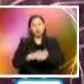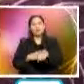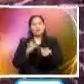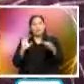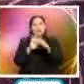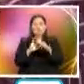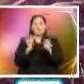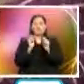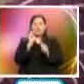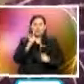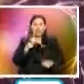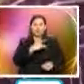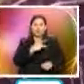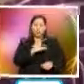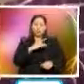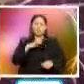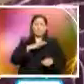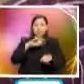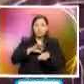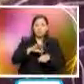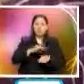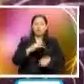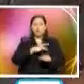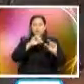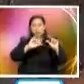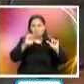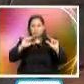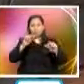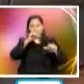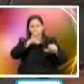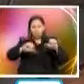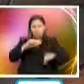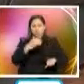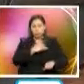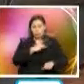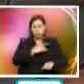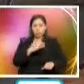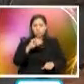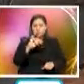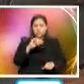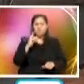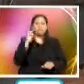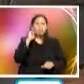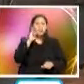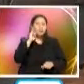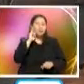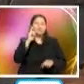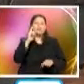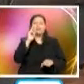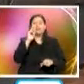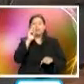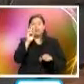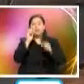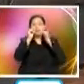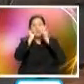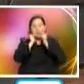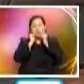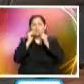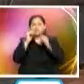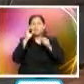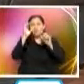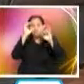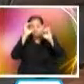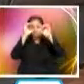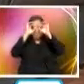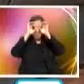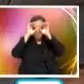corazoncito. Entonces ahí tenemos cardiólogos, se hacen cirugías de corazón, también pues problemas de los oídos, de la vista, tenemos oftalmólogos,